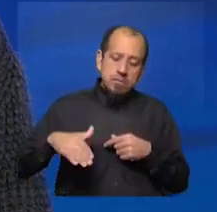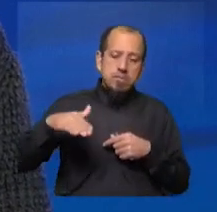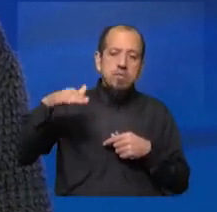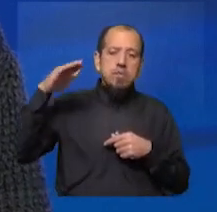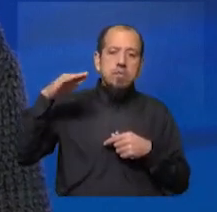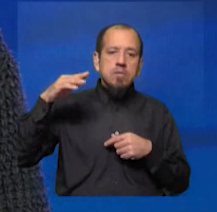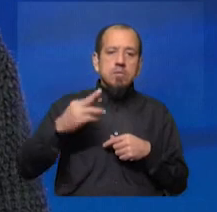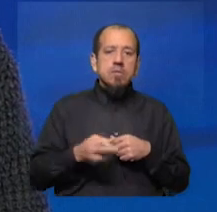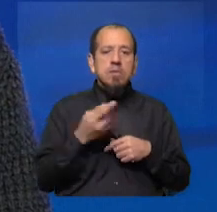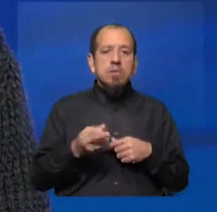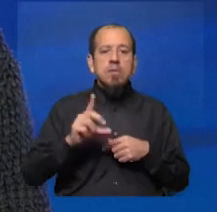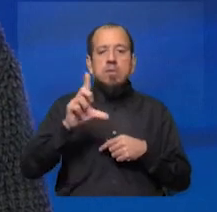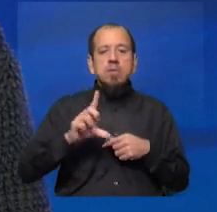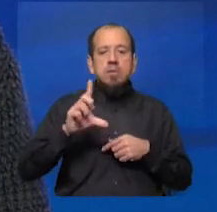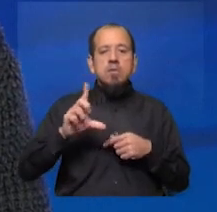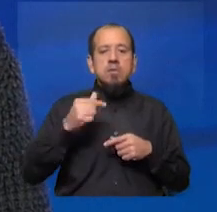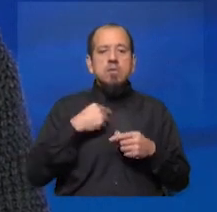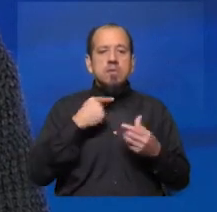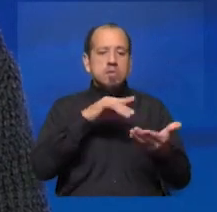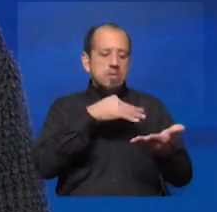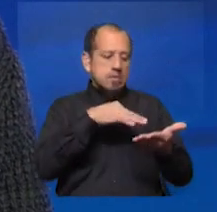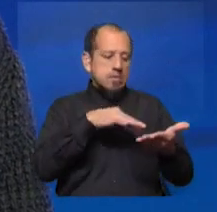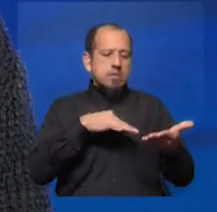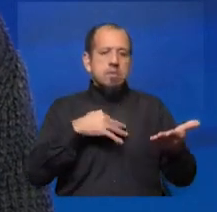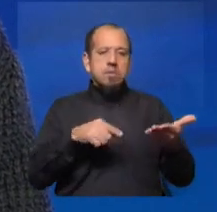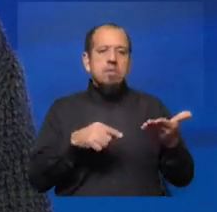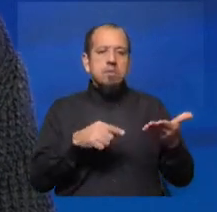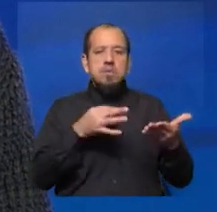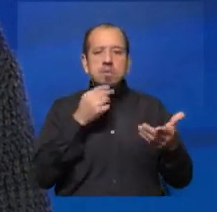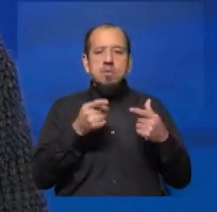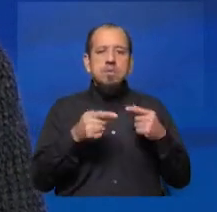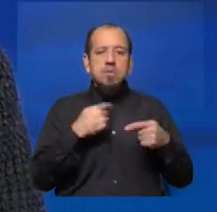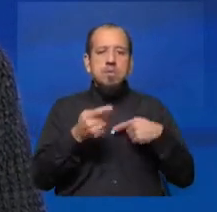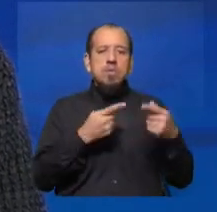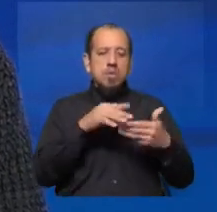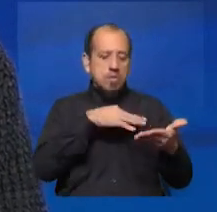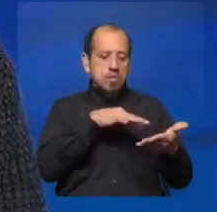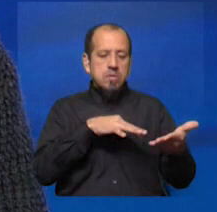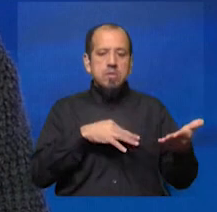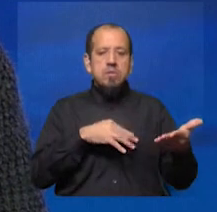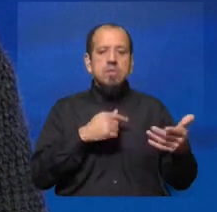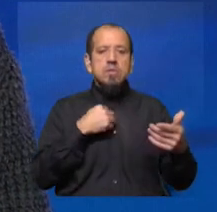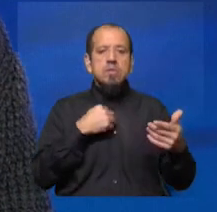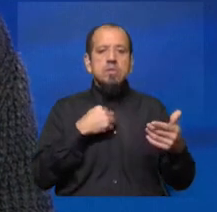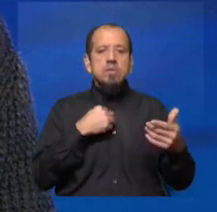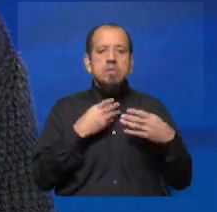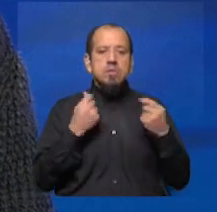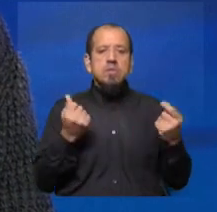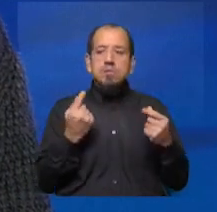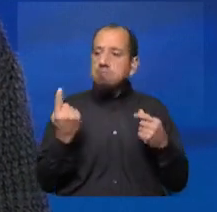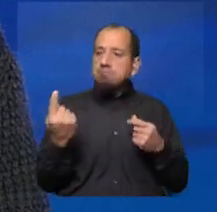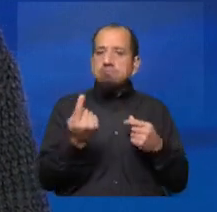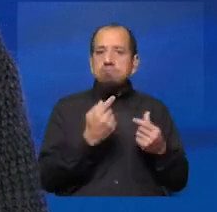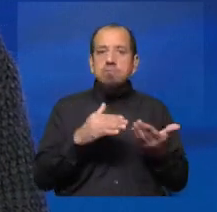me sentía el raro del Liceo Porque leí historietas y la gente decía vos Pero sigue leyendo historieta no sé qué y este y yo sentía que no había nadie más que